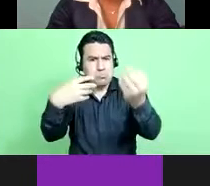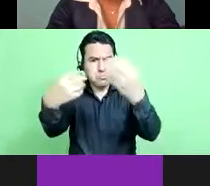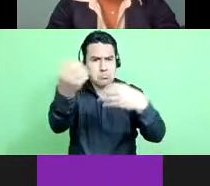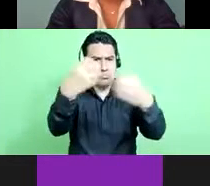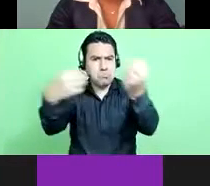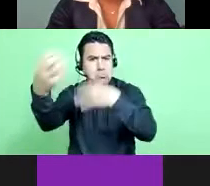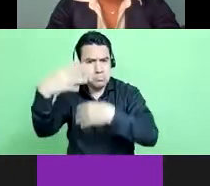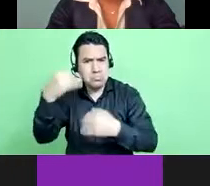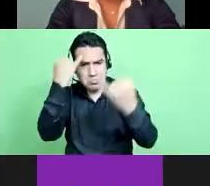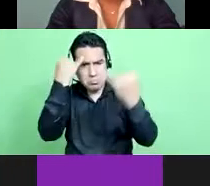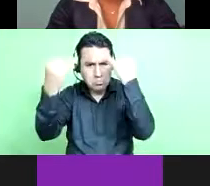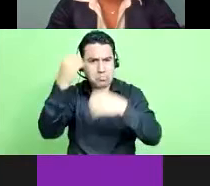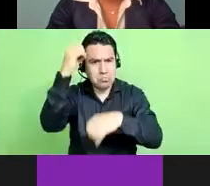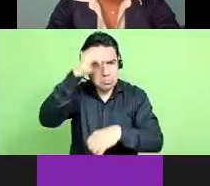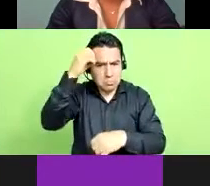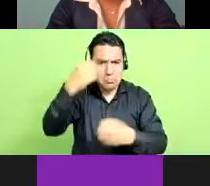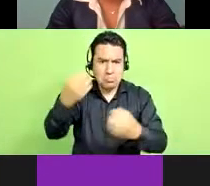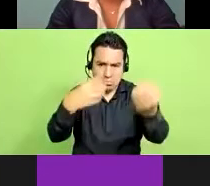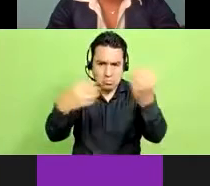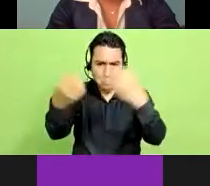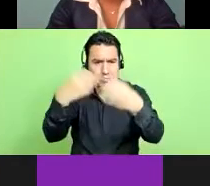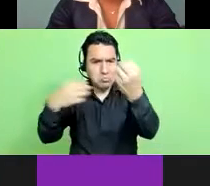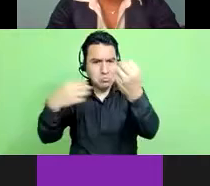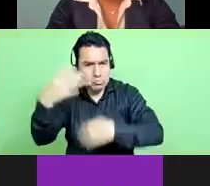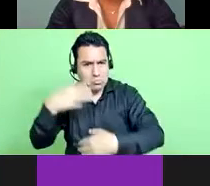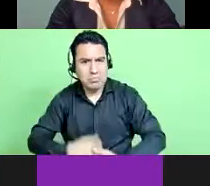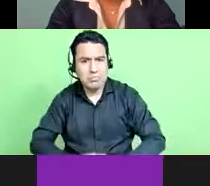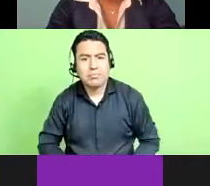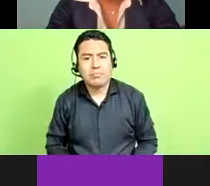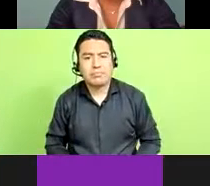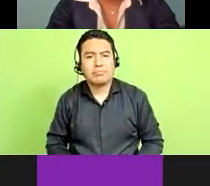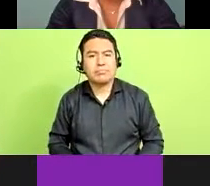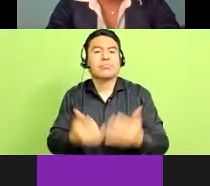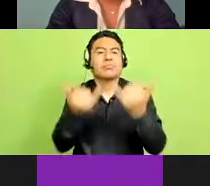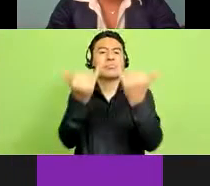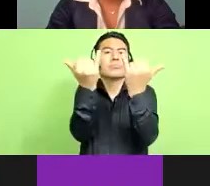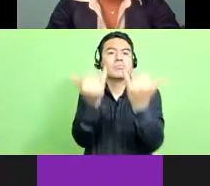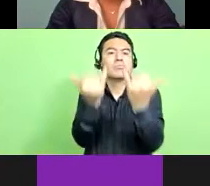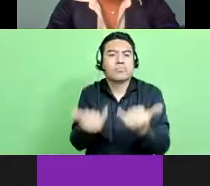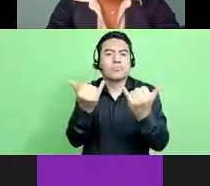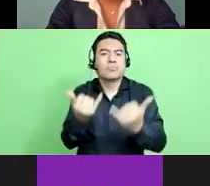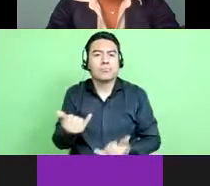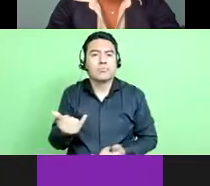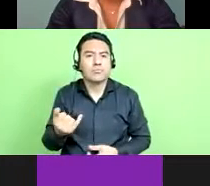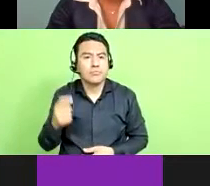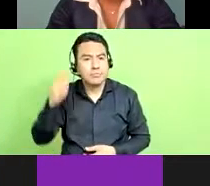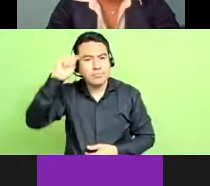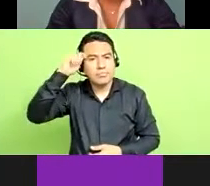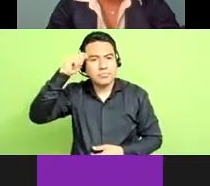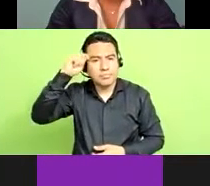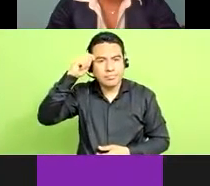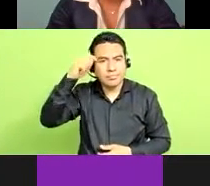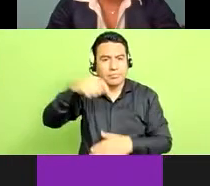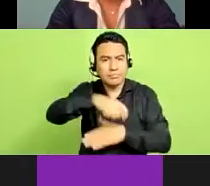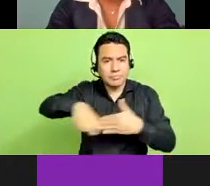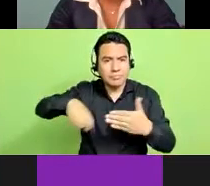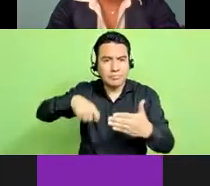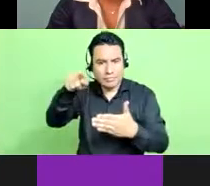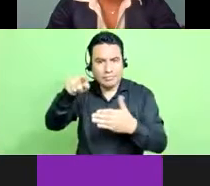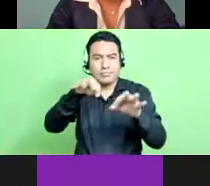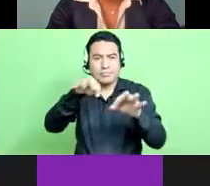muy bien damos el alcance a la arquitecta a la ingeniera mariel muchas